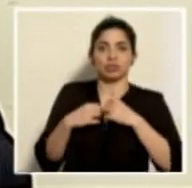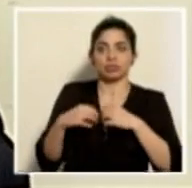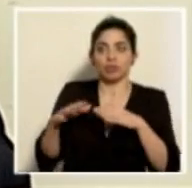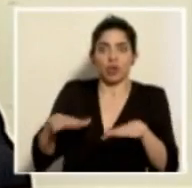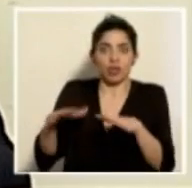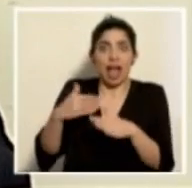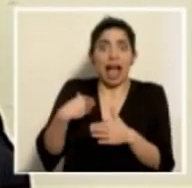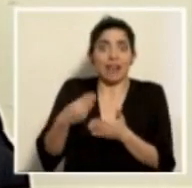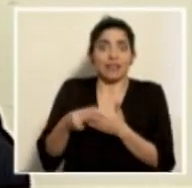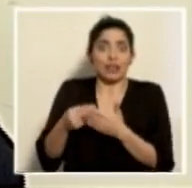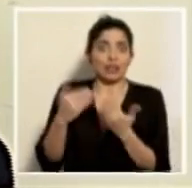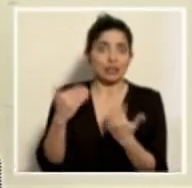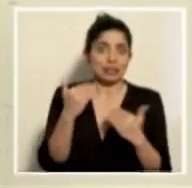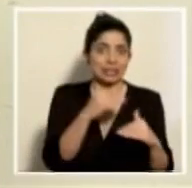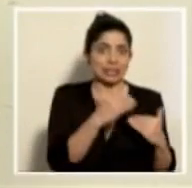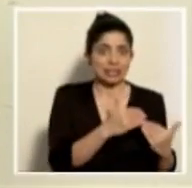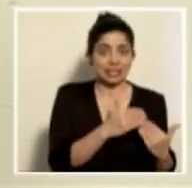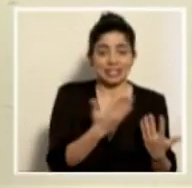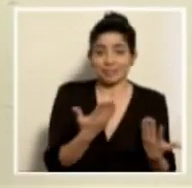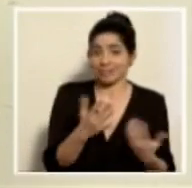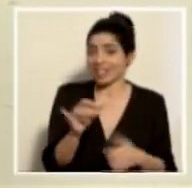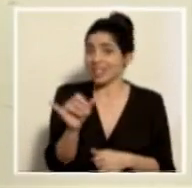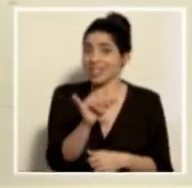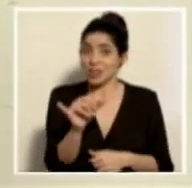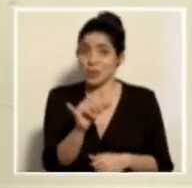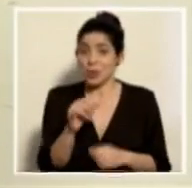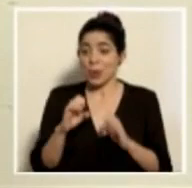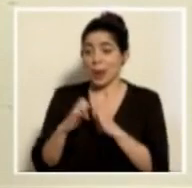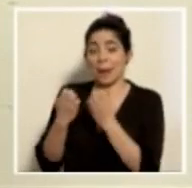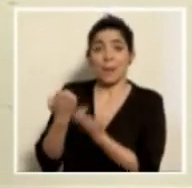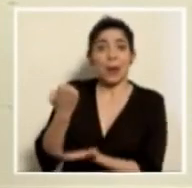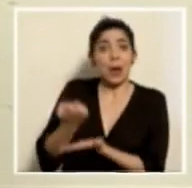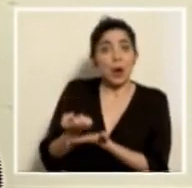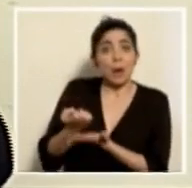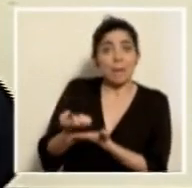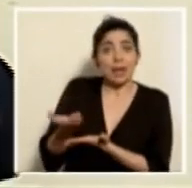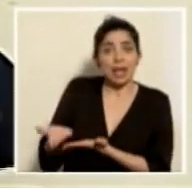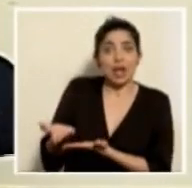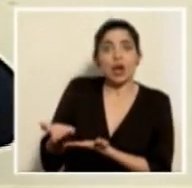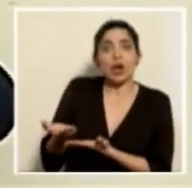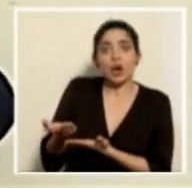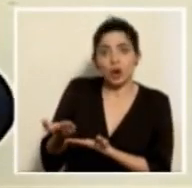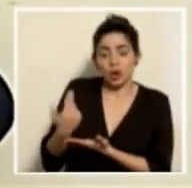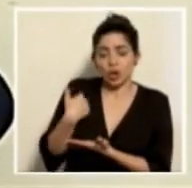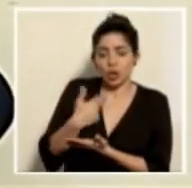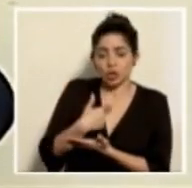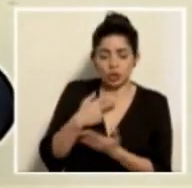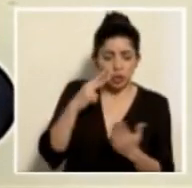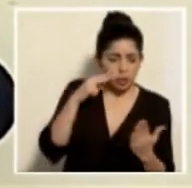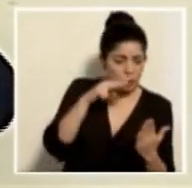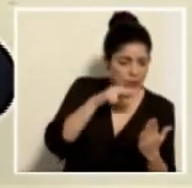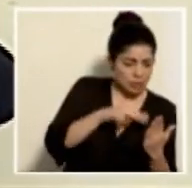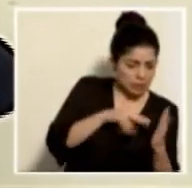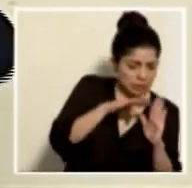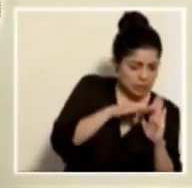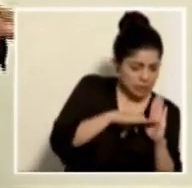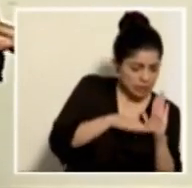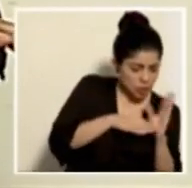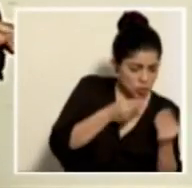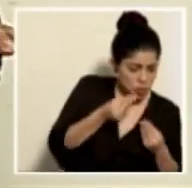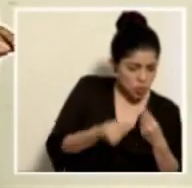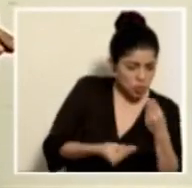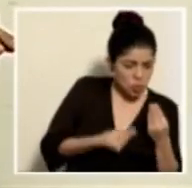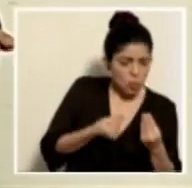hay recursos restringidos, similar con el equipo económico que estamos paralelo viendo medidas para generar